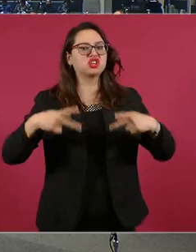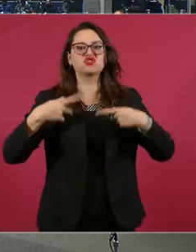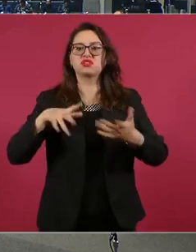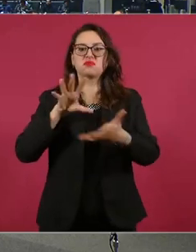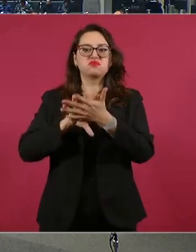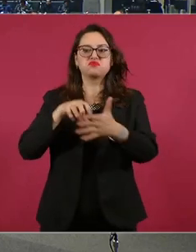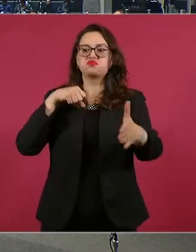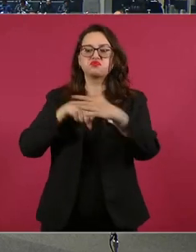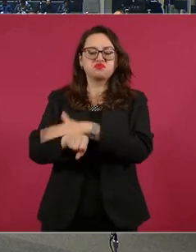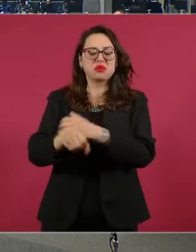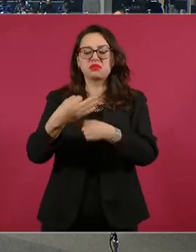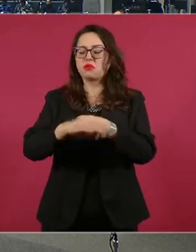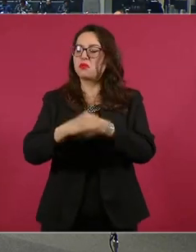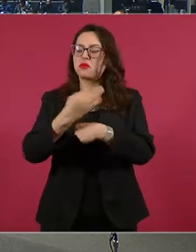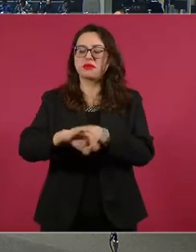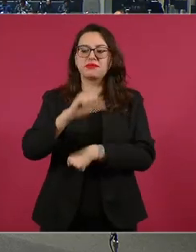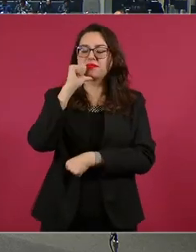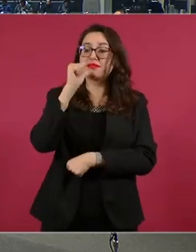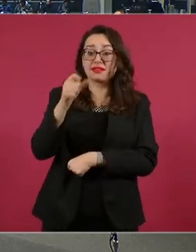Están en